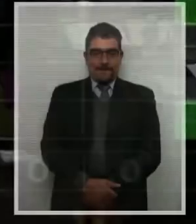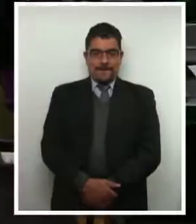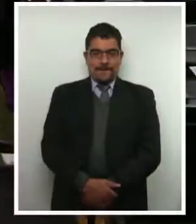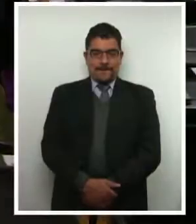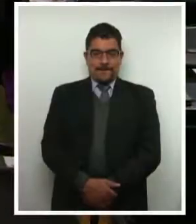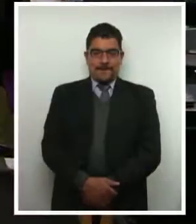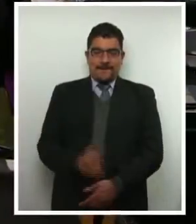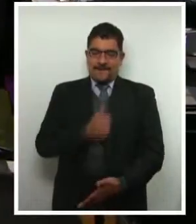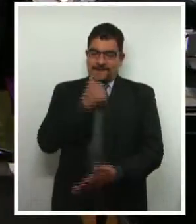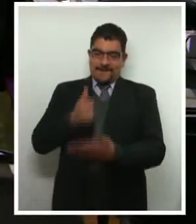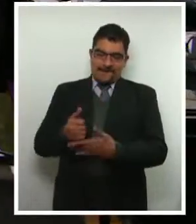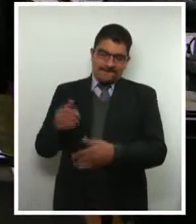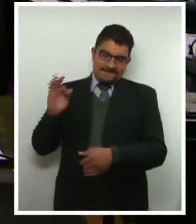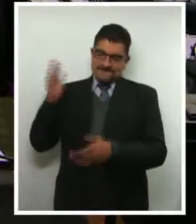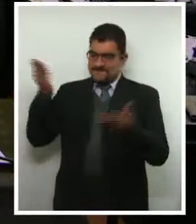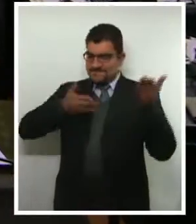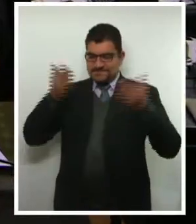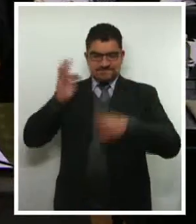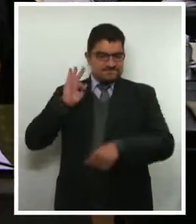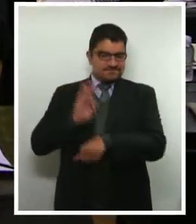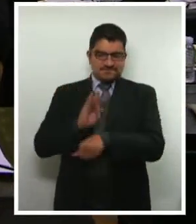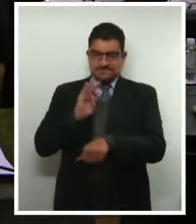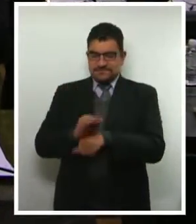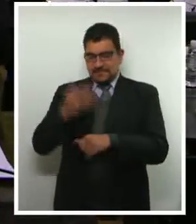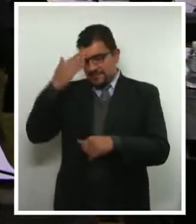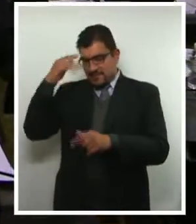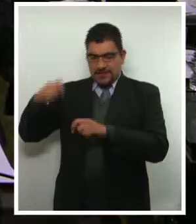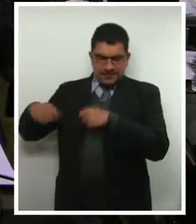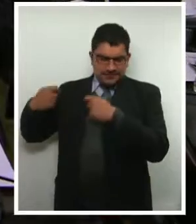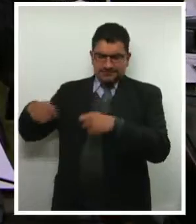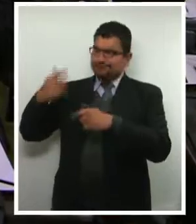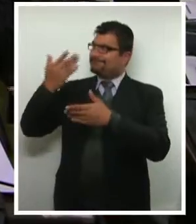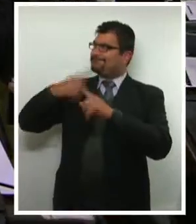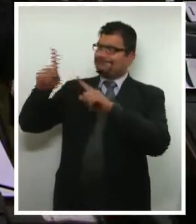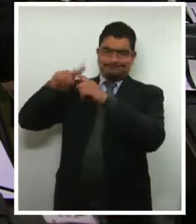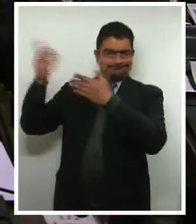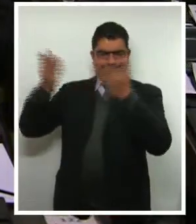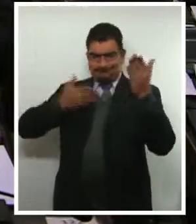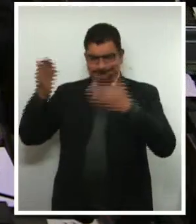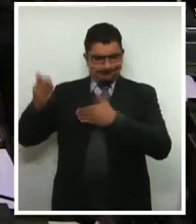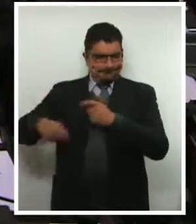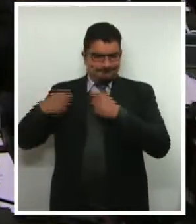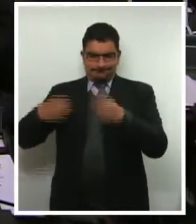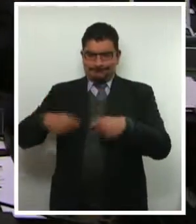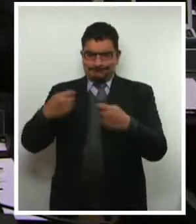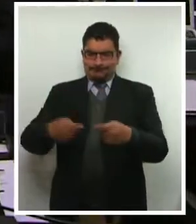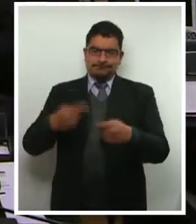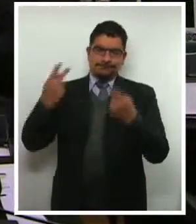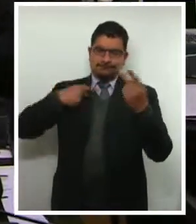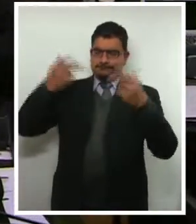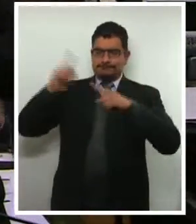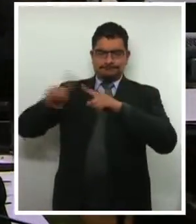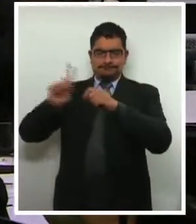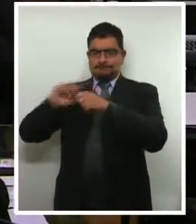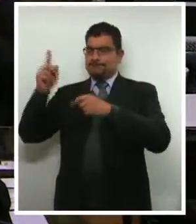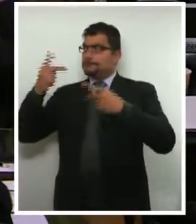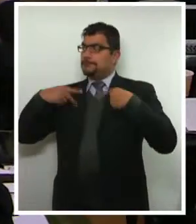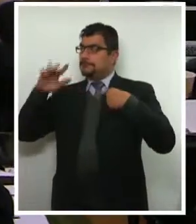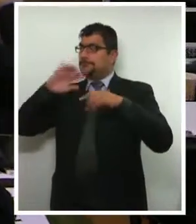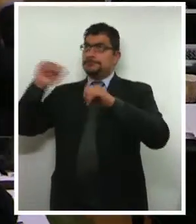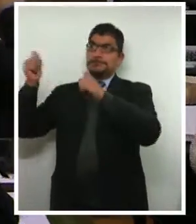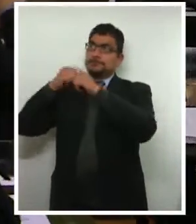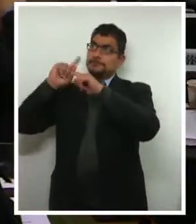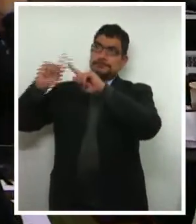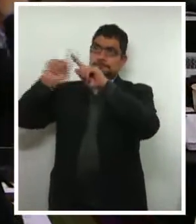de asilo y de refugio. Reconoce la herencia de las grandes migraciones, el arribo cotidiano de las poblaciones